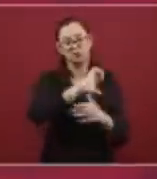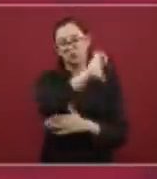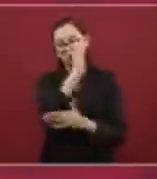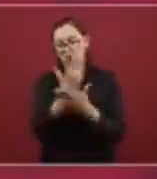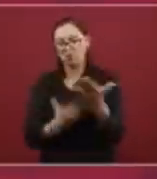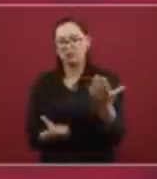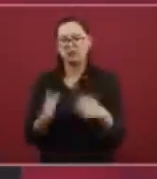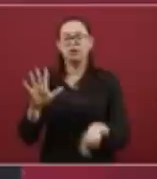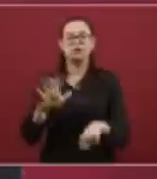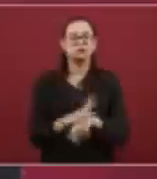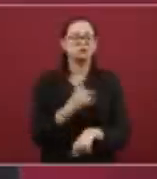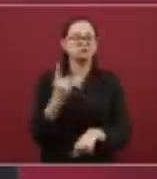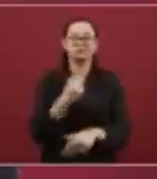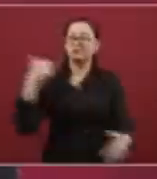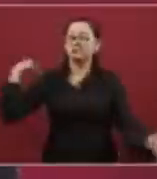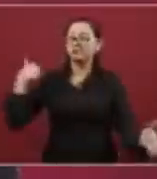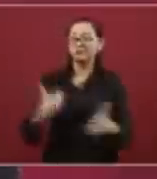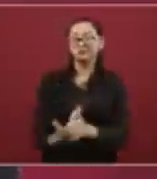Estas